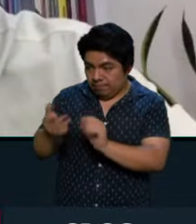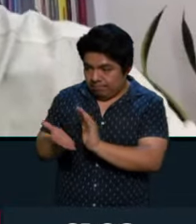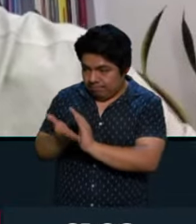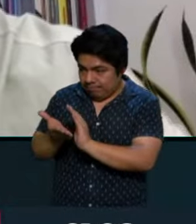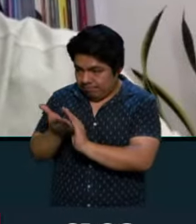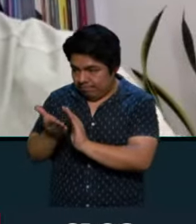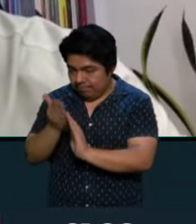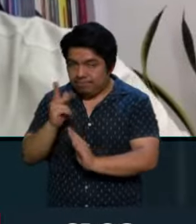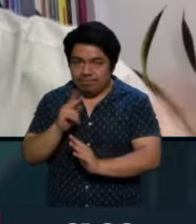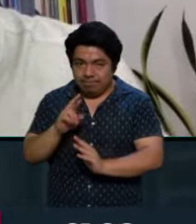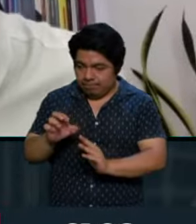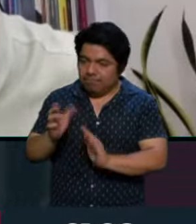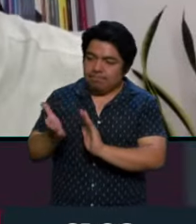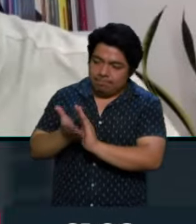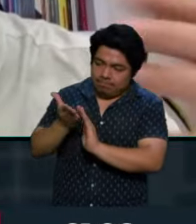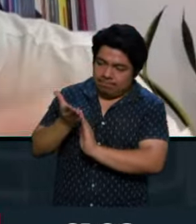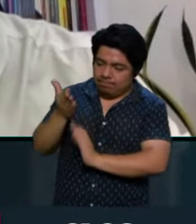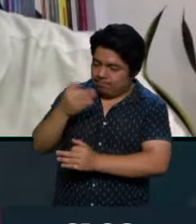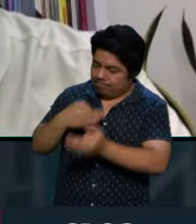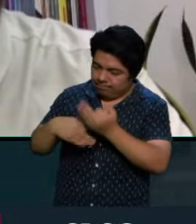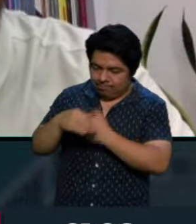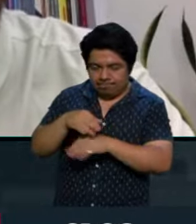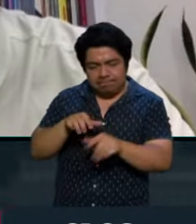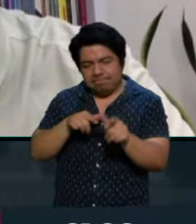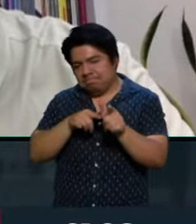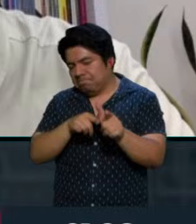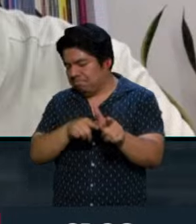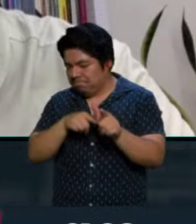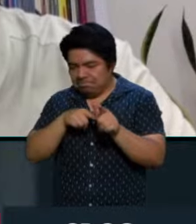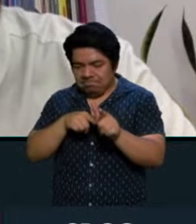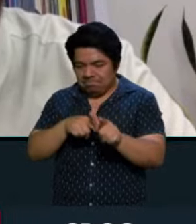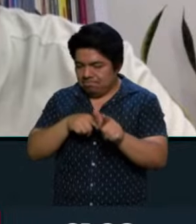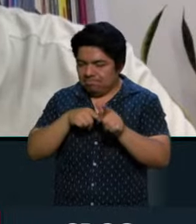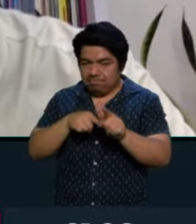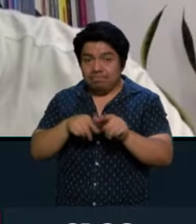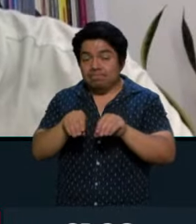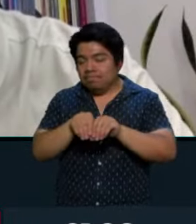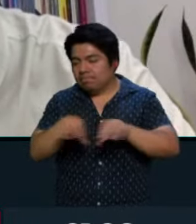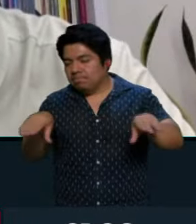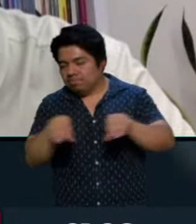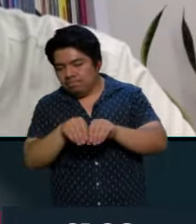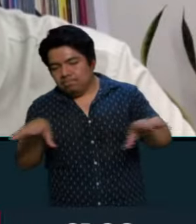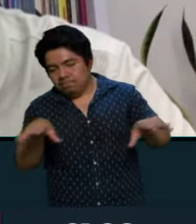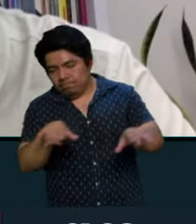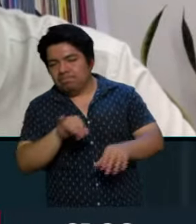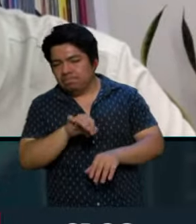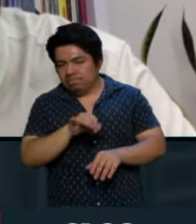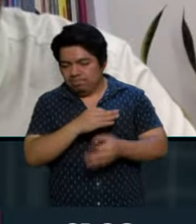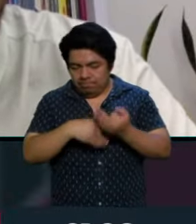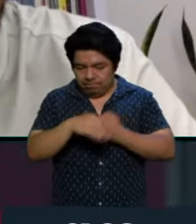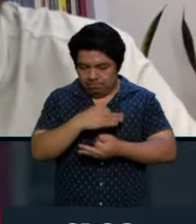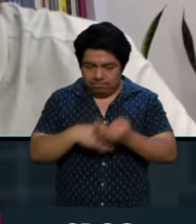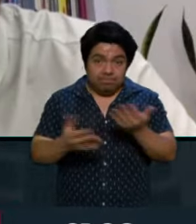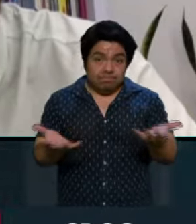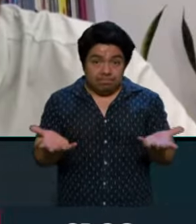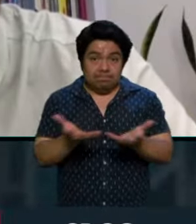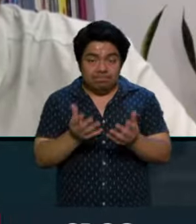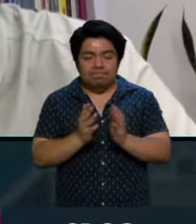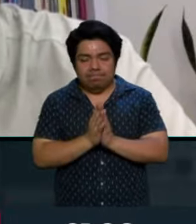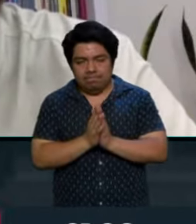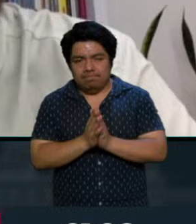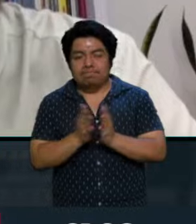predio que se va a construir. Vamos a seguir también informando esto junto con quienes lo han impulsado y con todas las